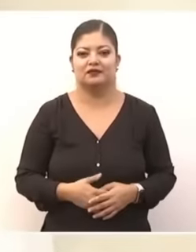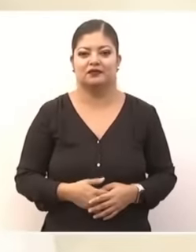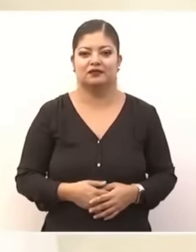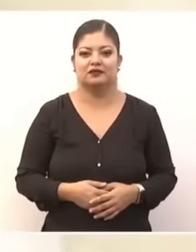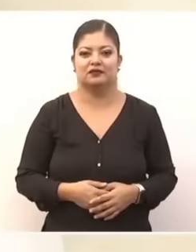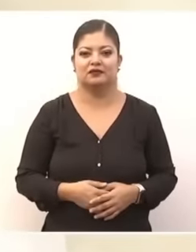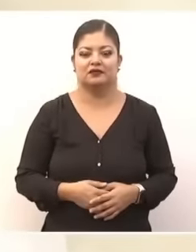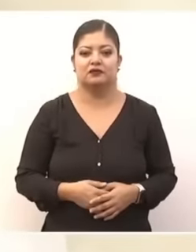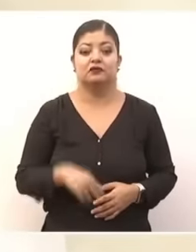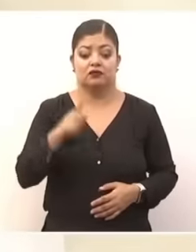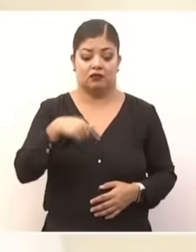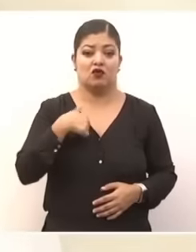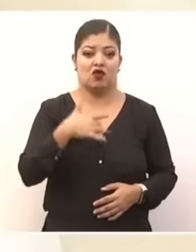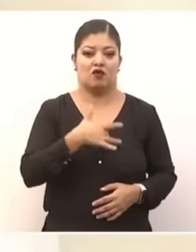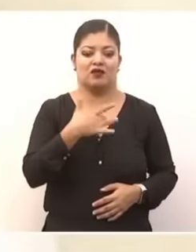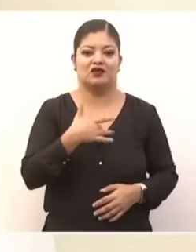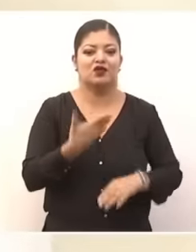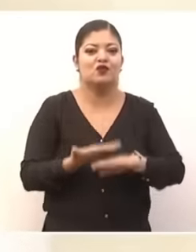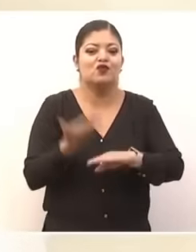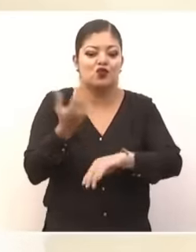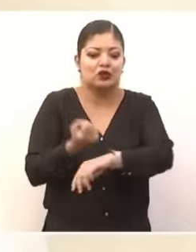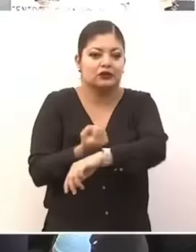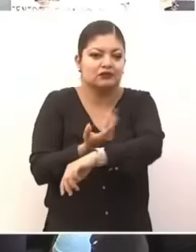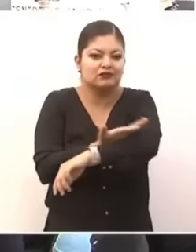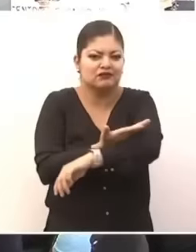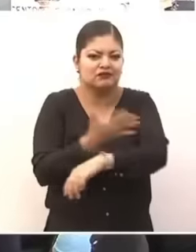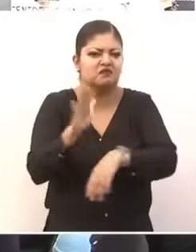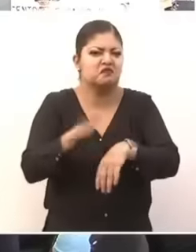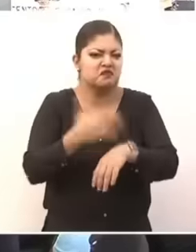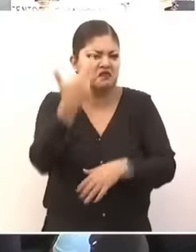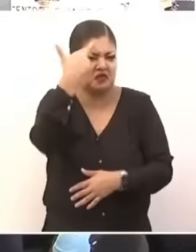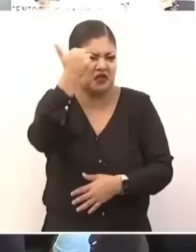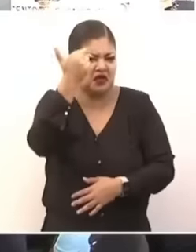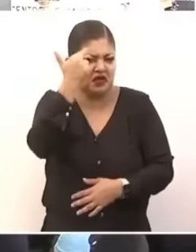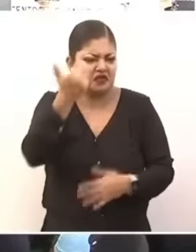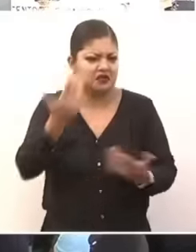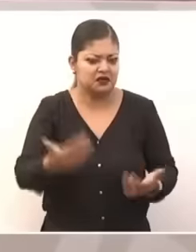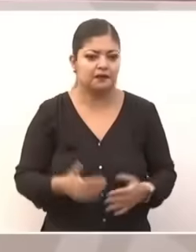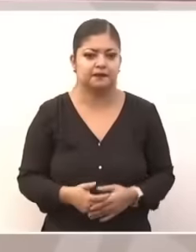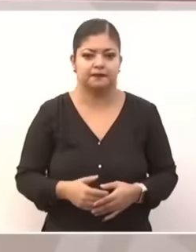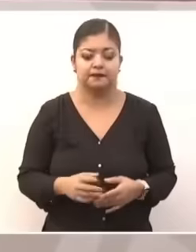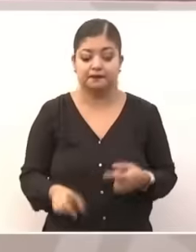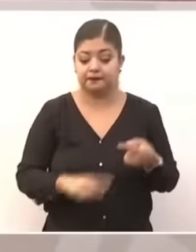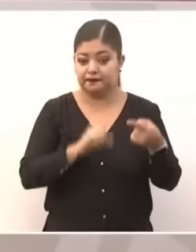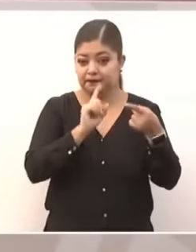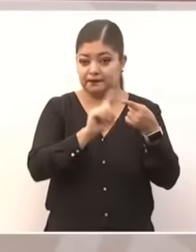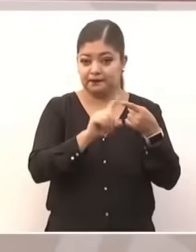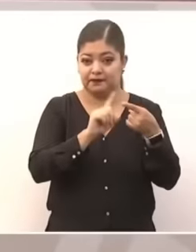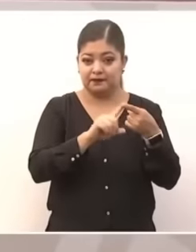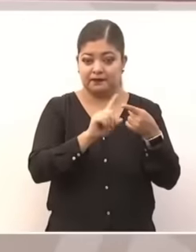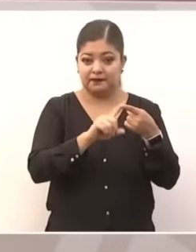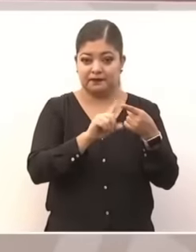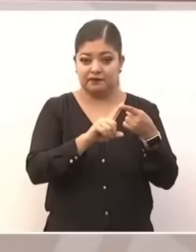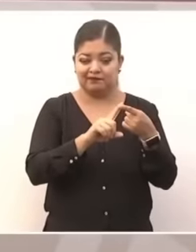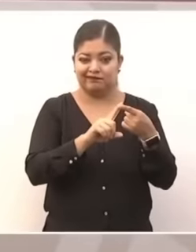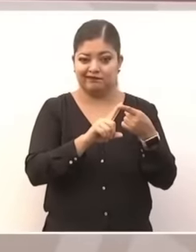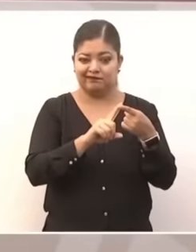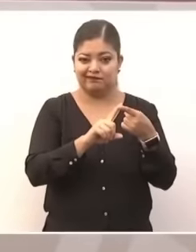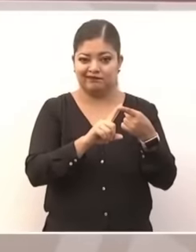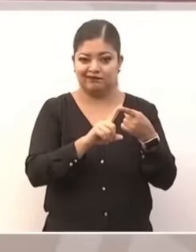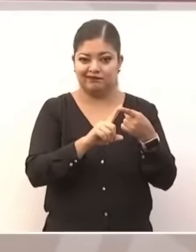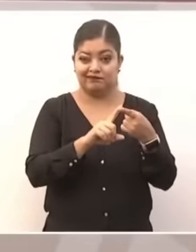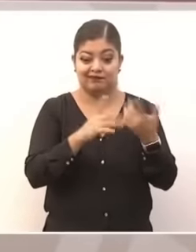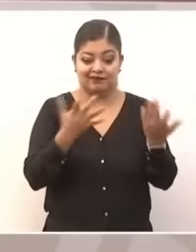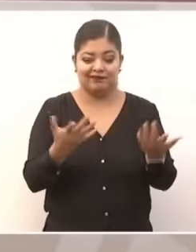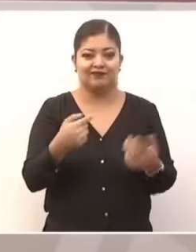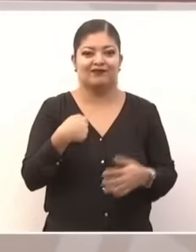Me siento muy conmovida por varias razones. La primera, esto que